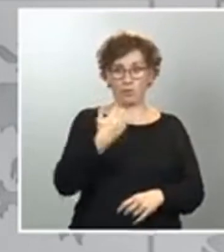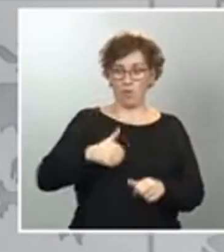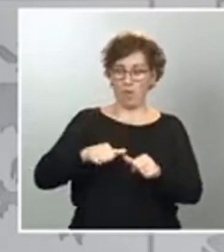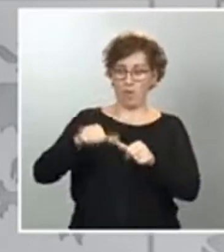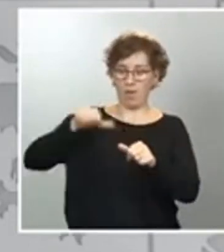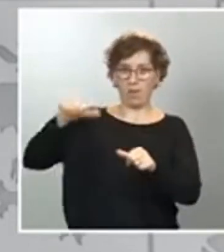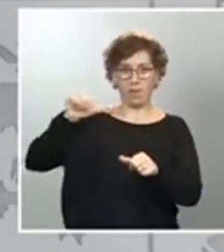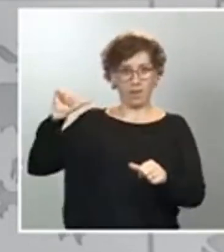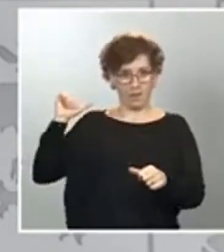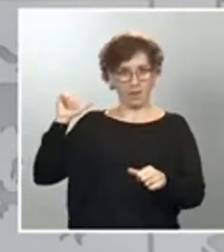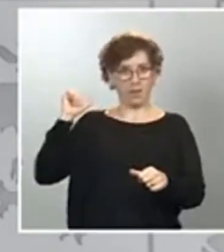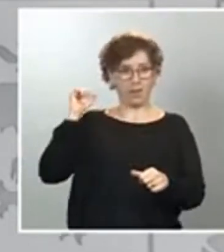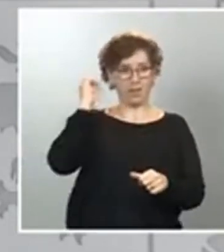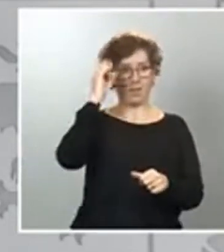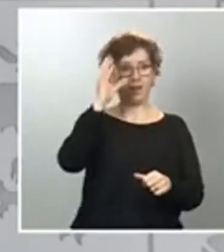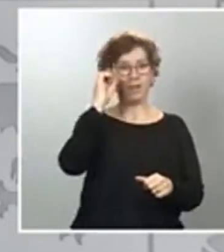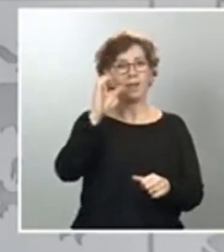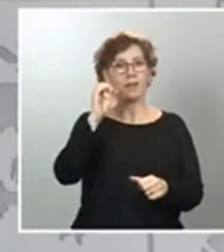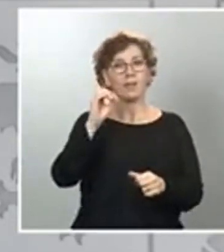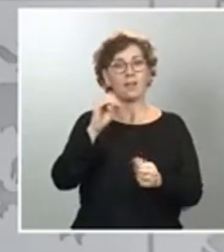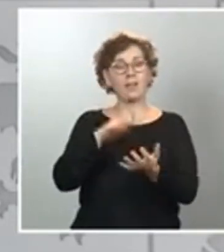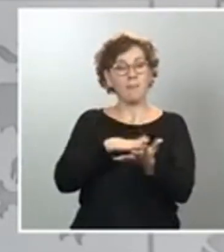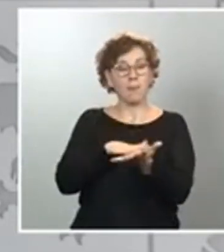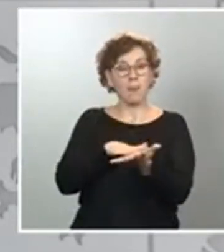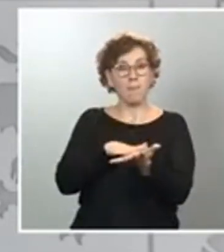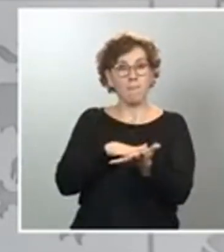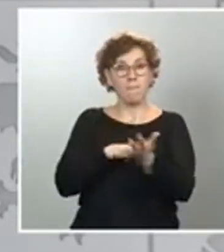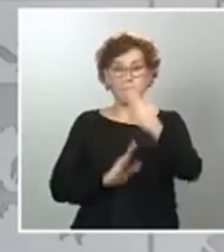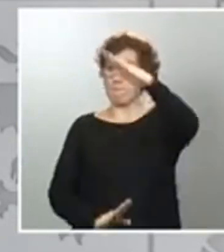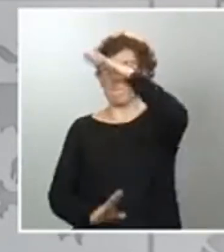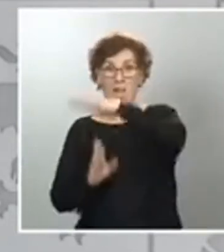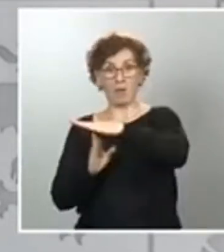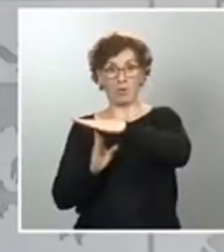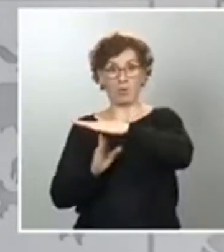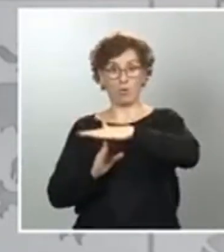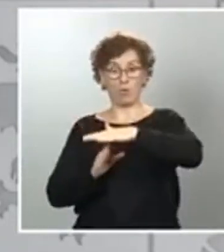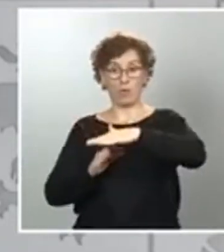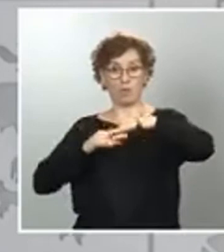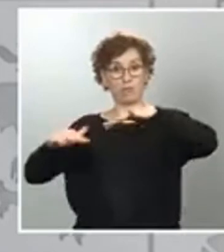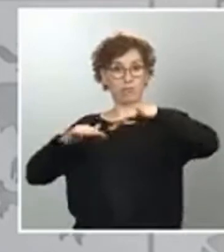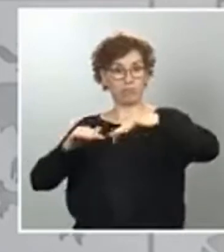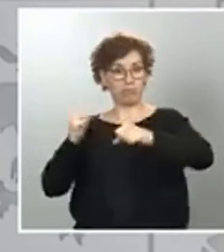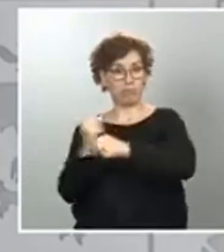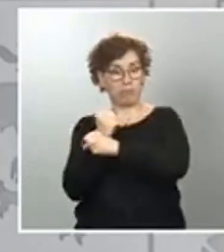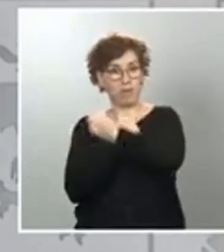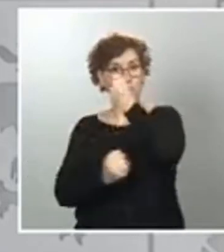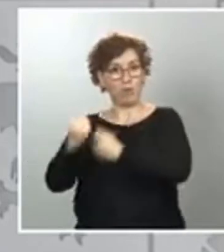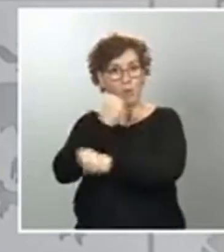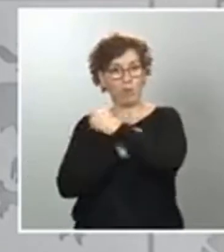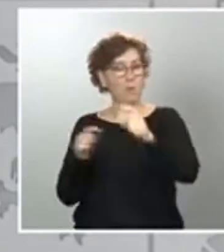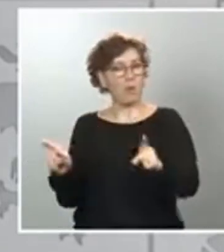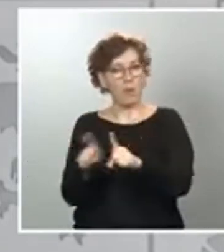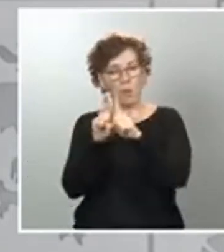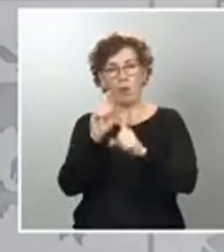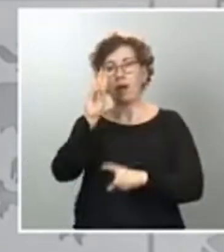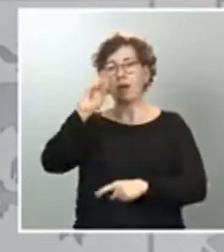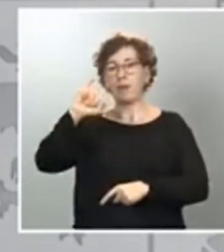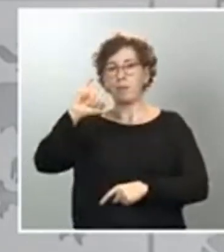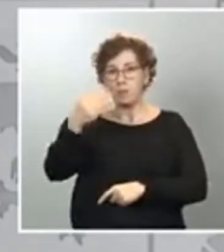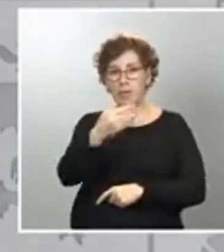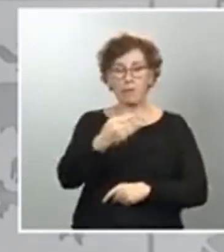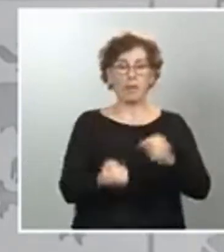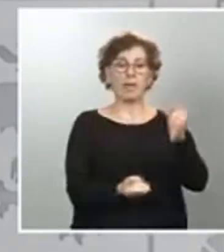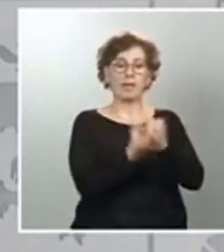comparecencias públicas, el impacto del parón de la actividad económica, tanto en términos de PIB como de creación de empleo, en este caso de destrucción de